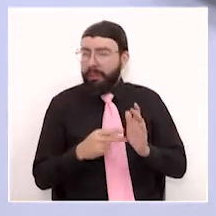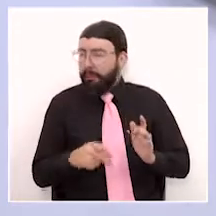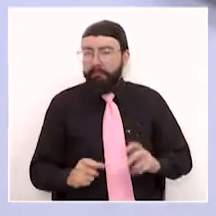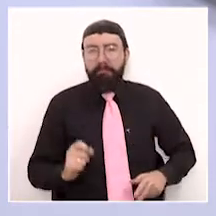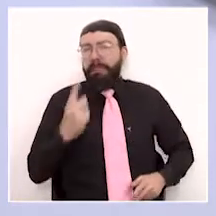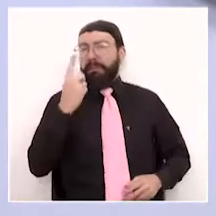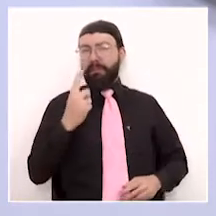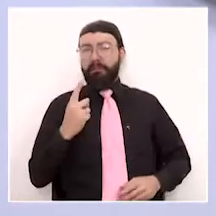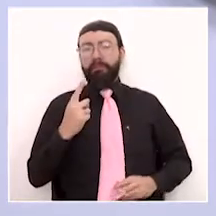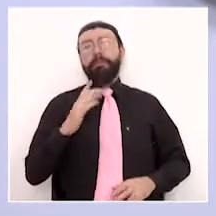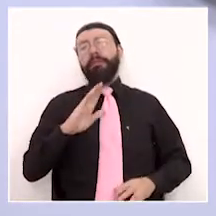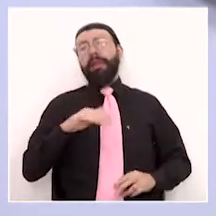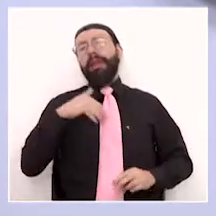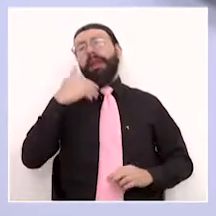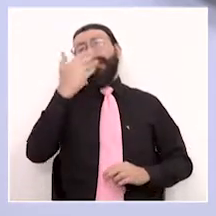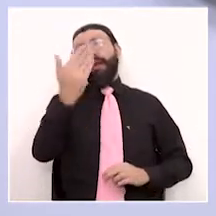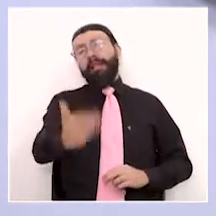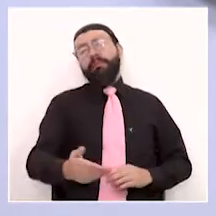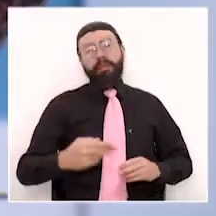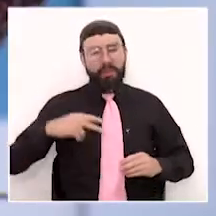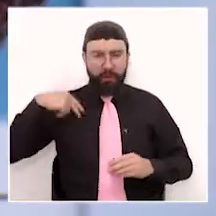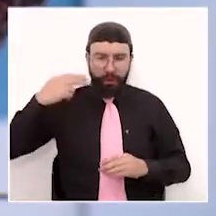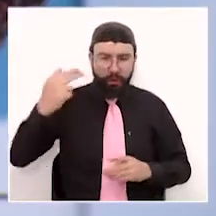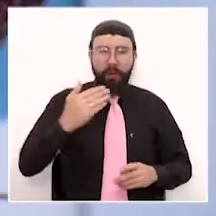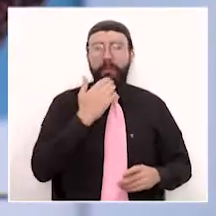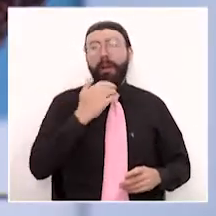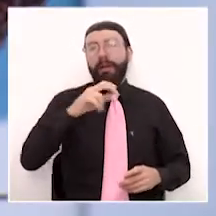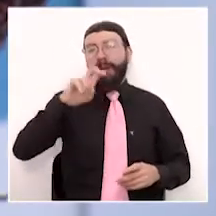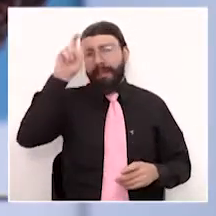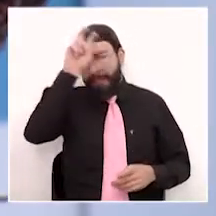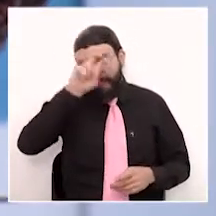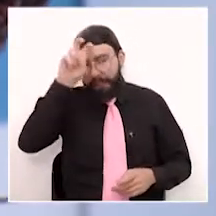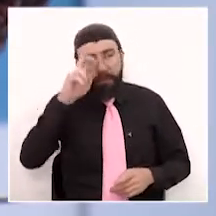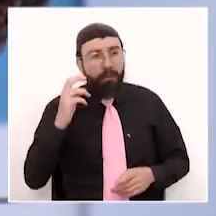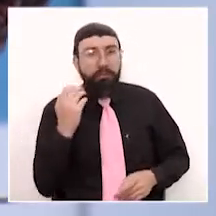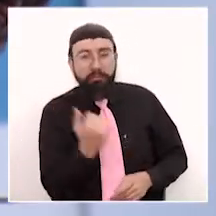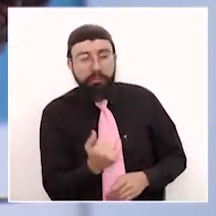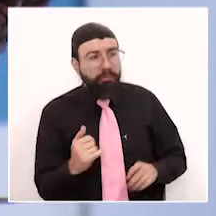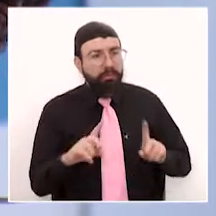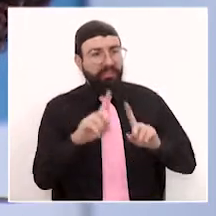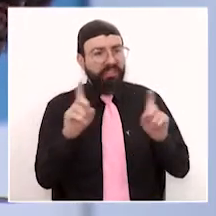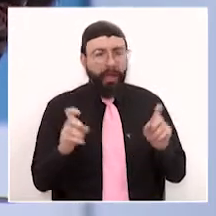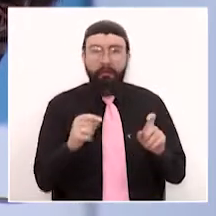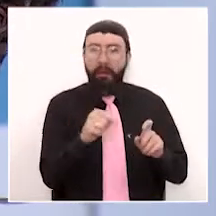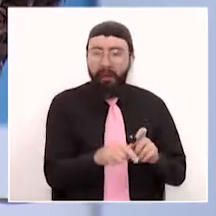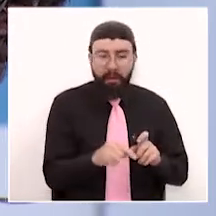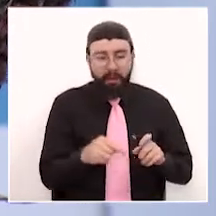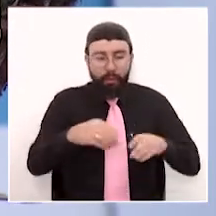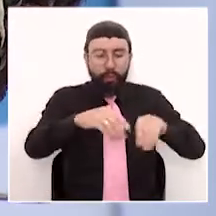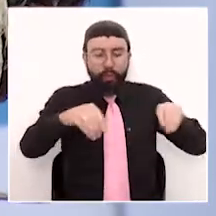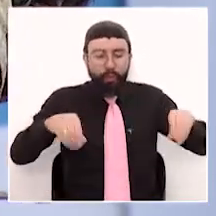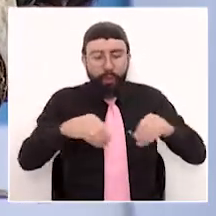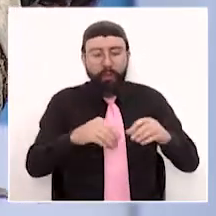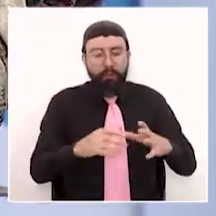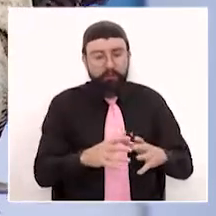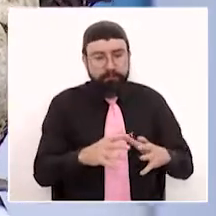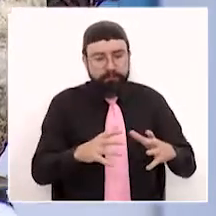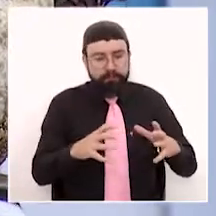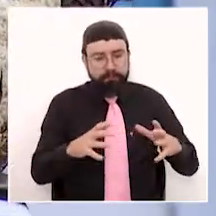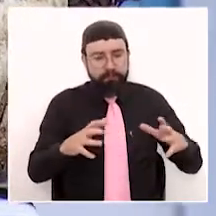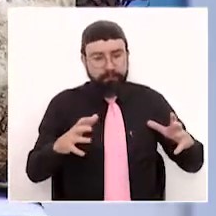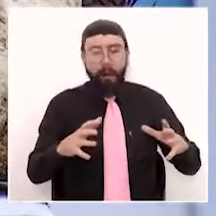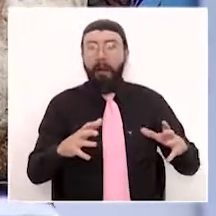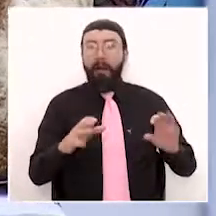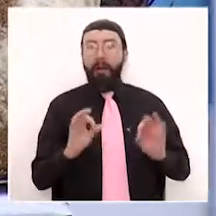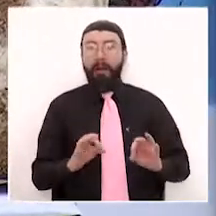pues con otras civilizaciones, pues ya los egipcios ya empezaron a hacer temas de fermentación fermentación, a darse cuenta que cuando se fermentaba o